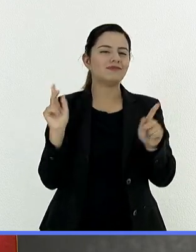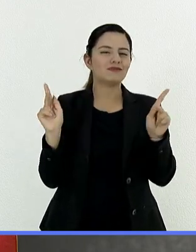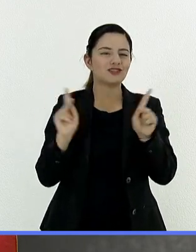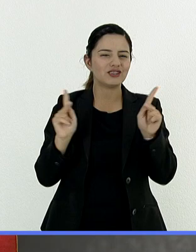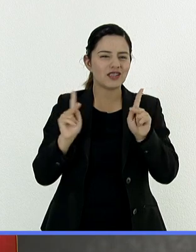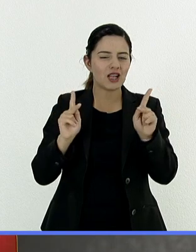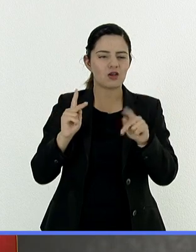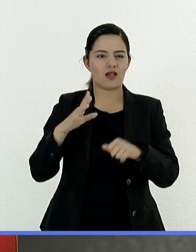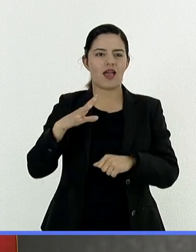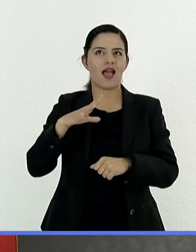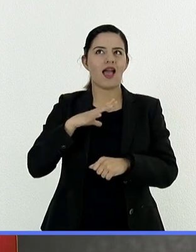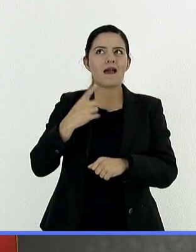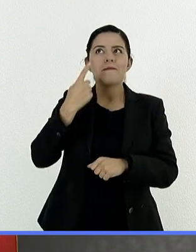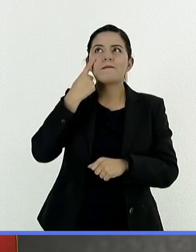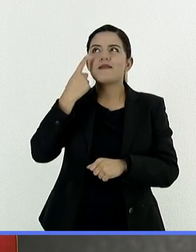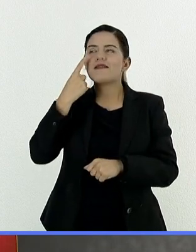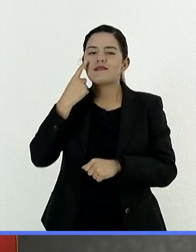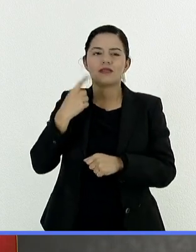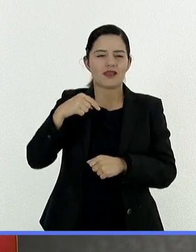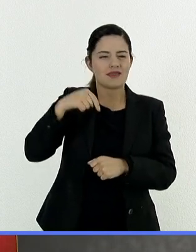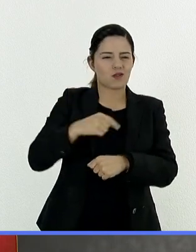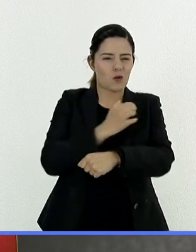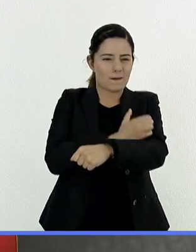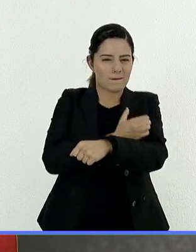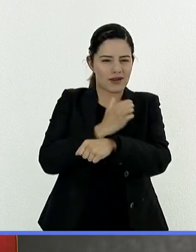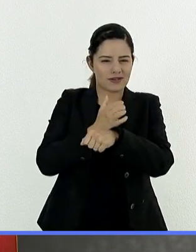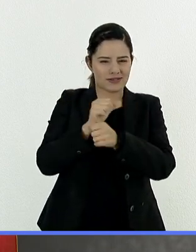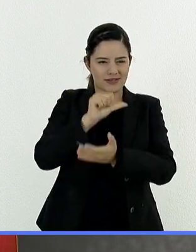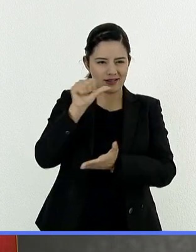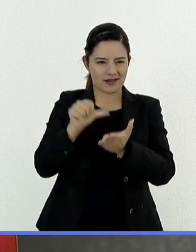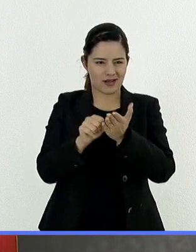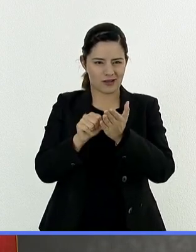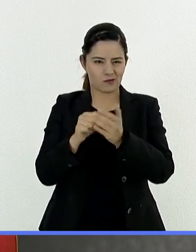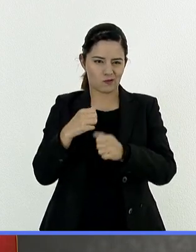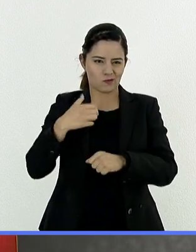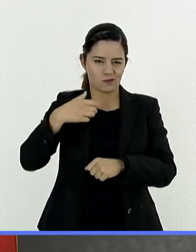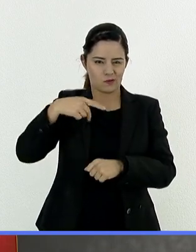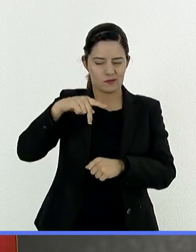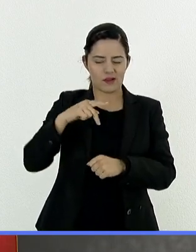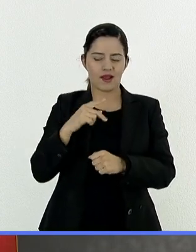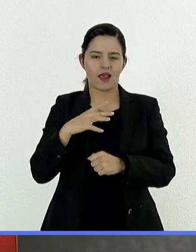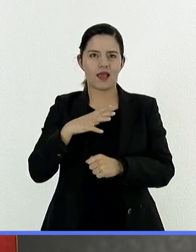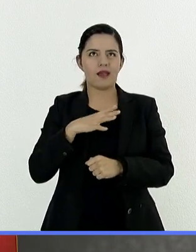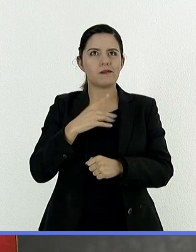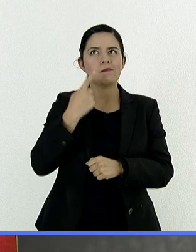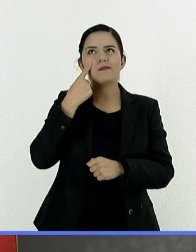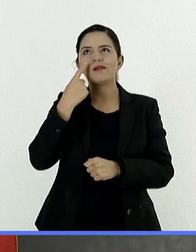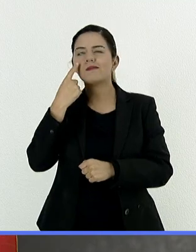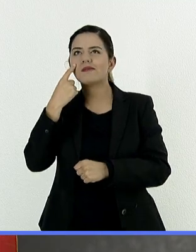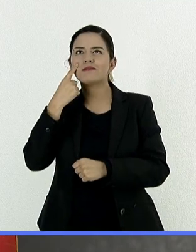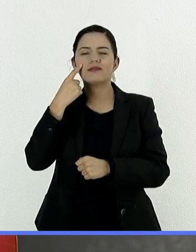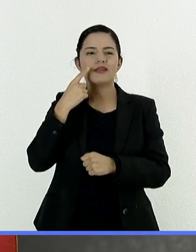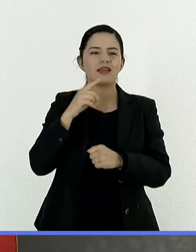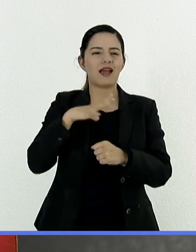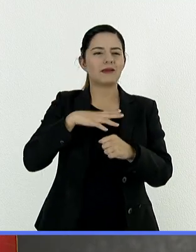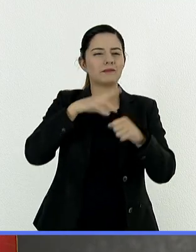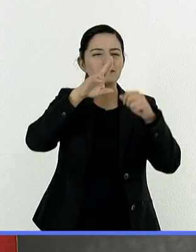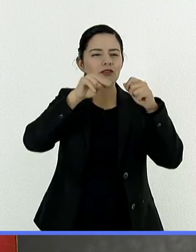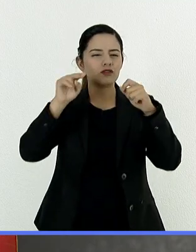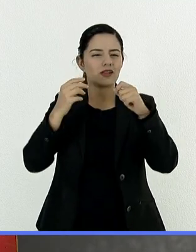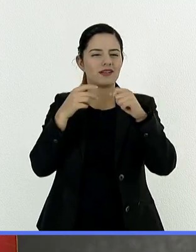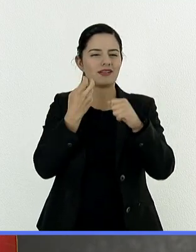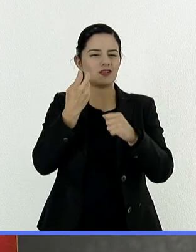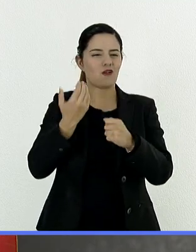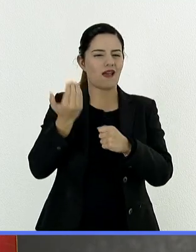un colega de aquí del director del centro de estudios mayas Roberto Romero habla de la iconografía del del inframundo en fin